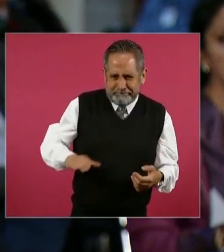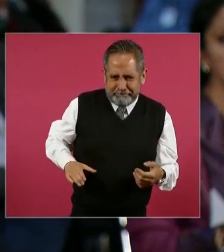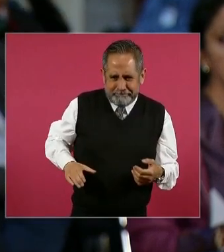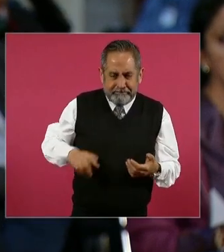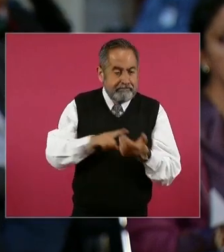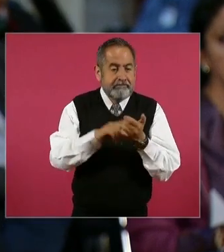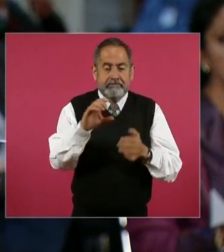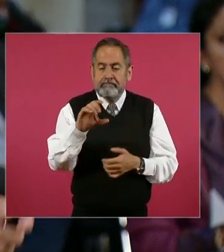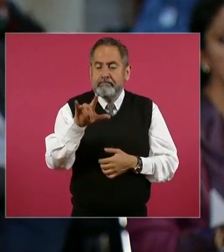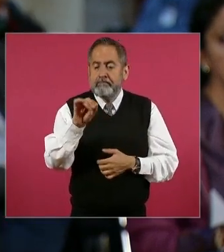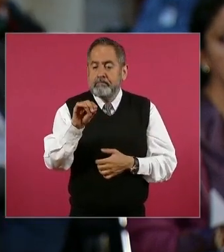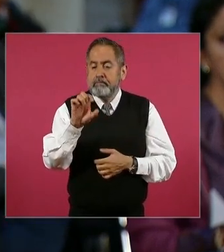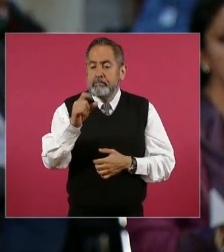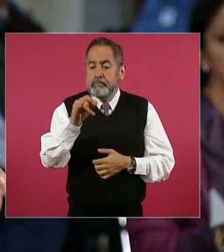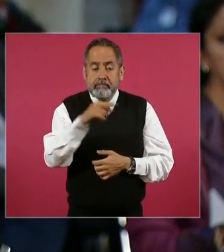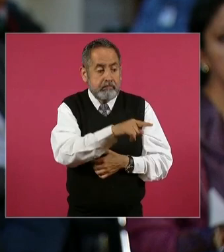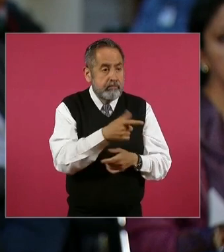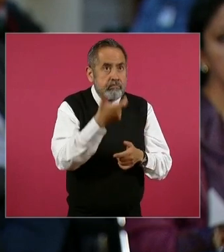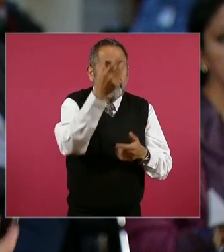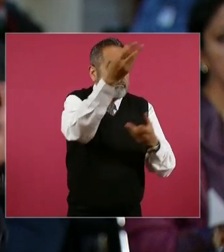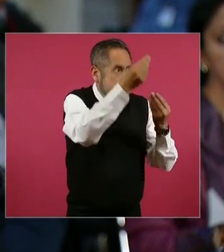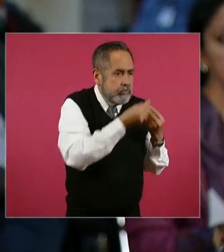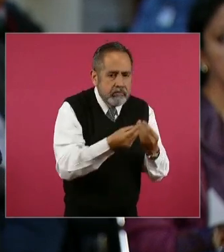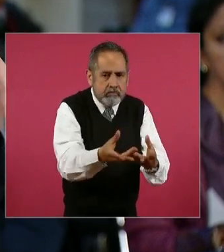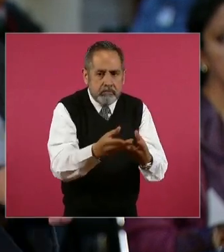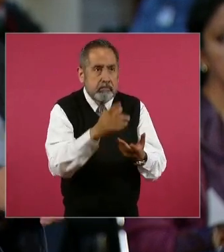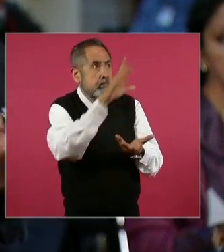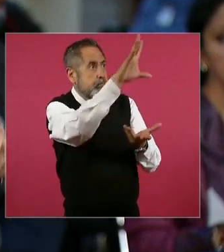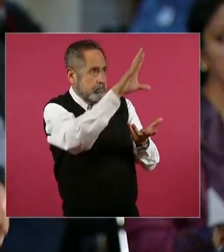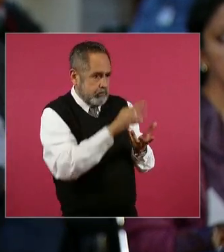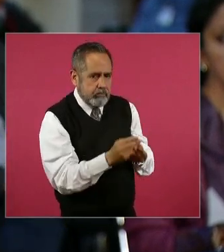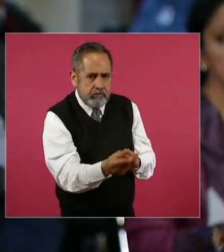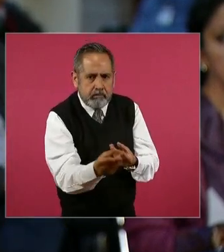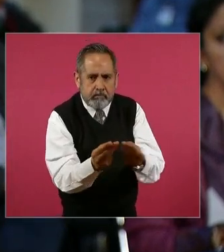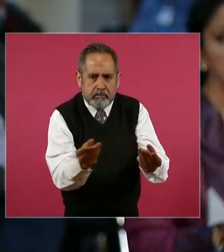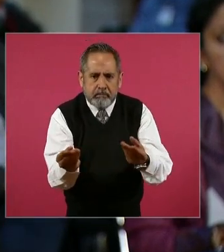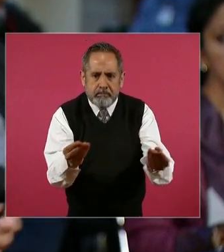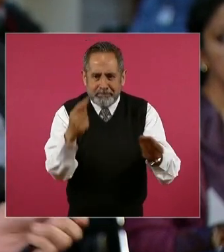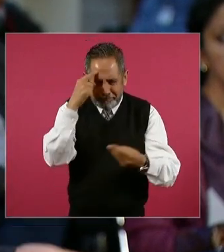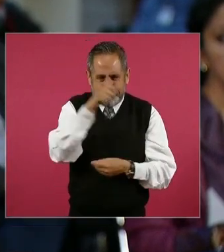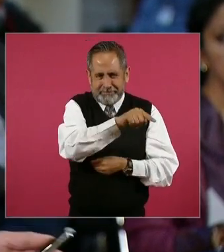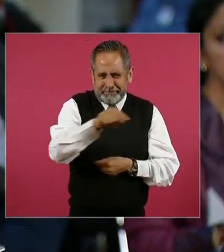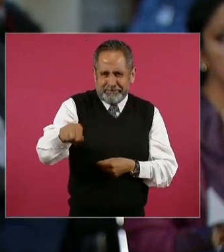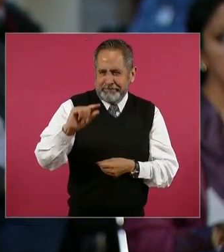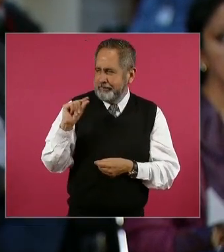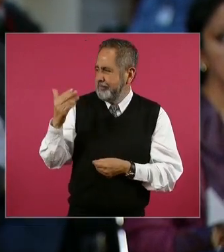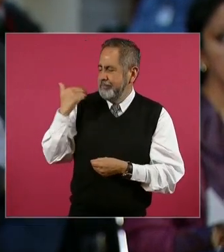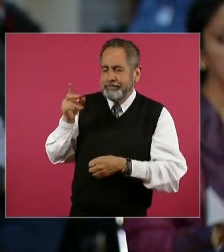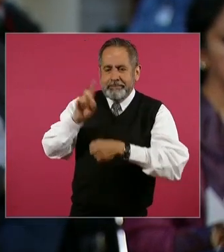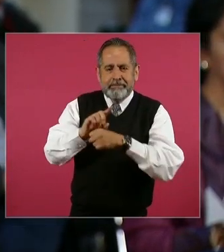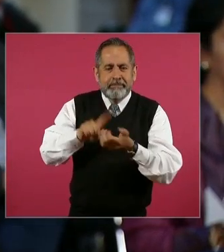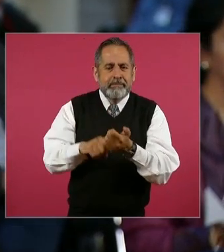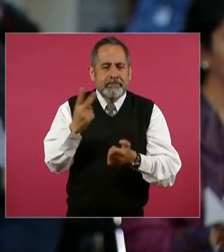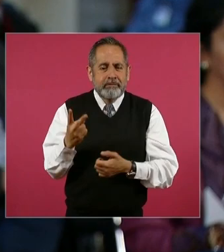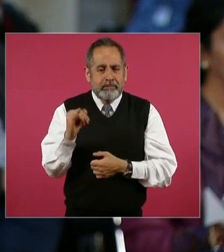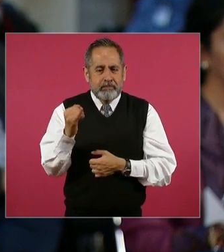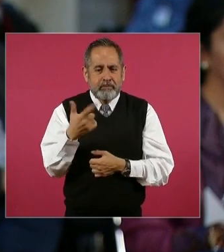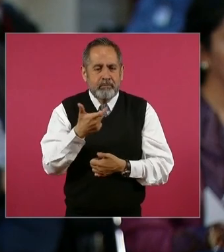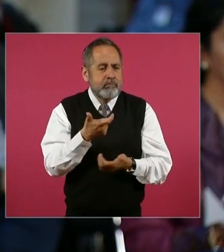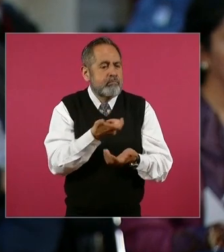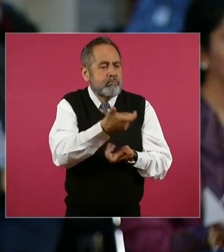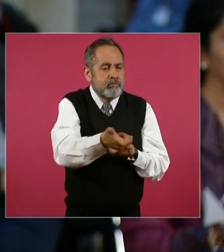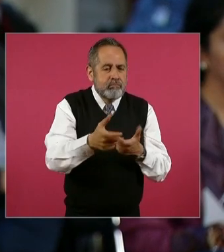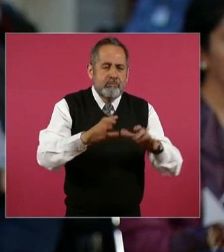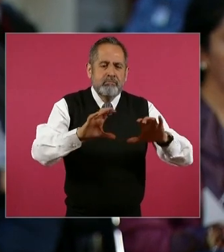esta asociación civil si está detectado que haya llegado a a la elección pasada del 2 de junio a la